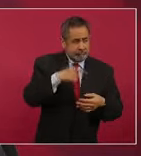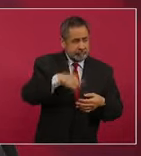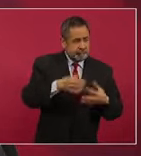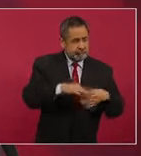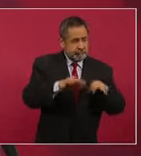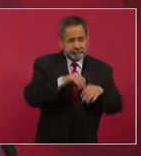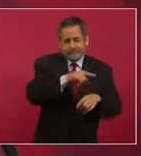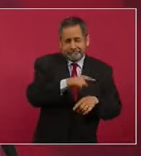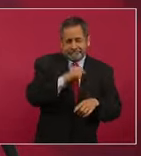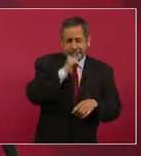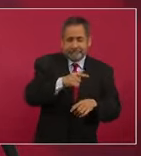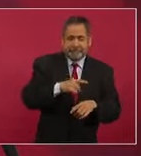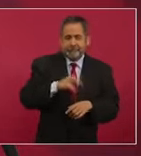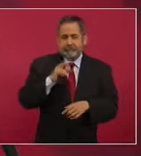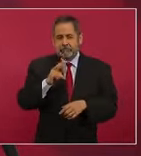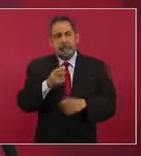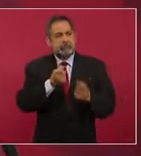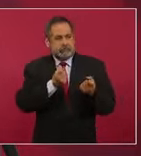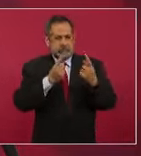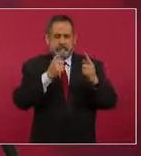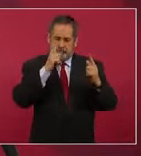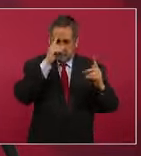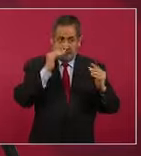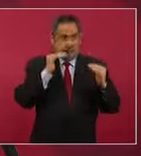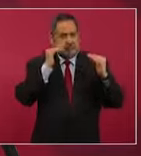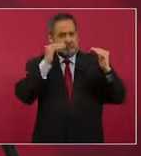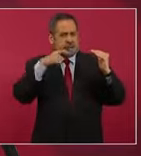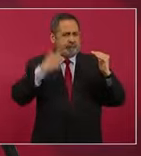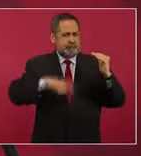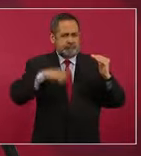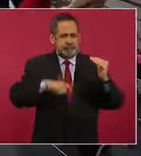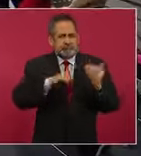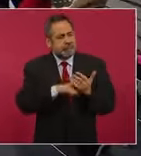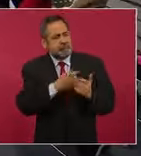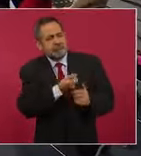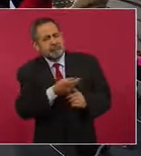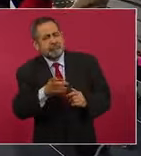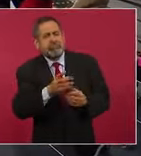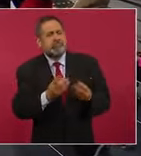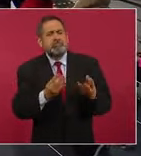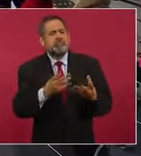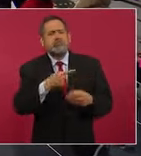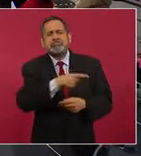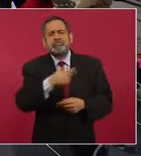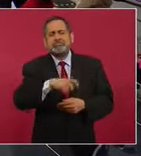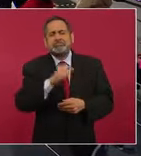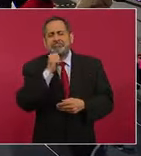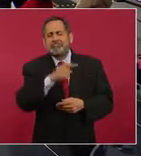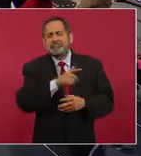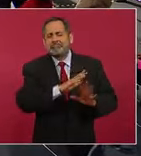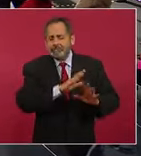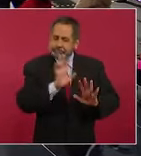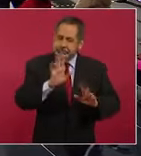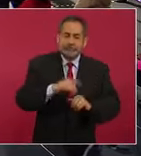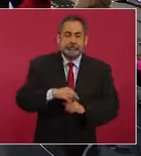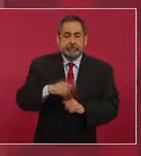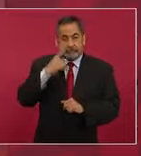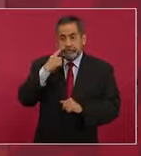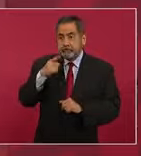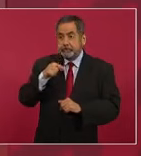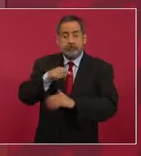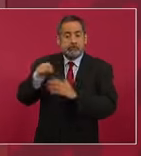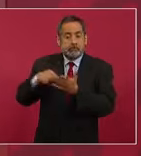superiores y otra cosa es que realmente tengan recursos, ¿no? Pero aquí en la Ciudad de México hay